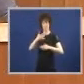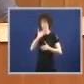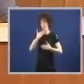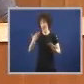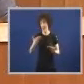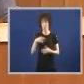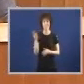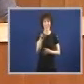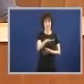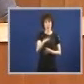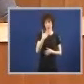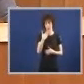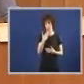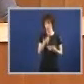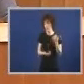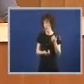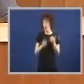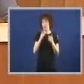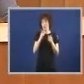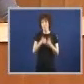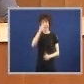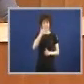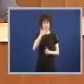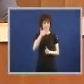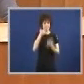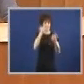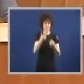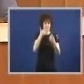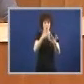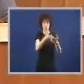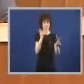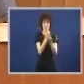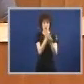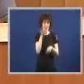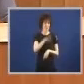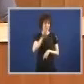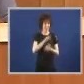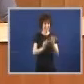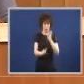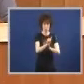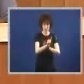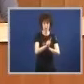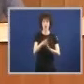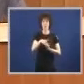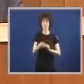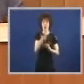por exemplo, dunha maior implicación na loita contra a fraude e, polo tanto, conseguir tamén por aí unha maior